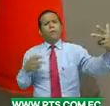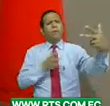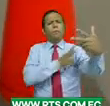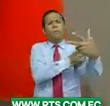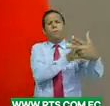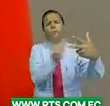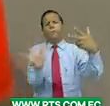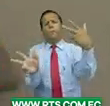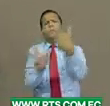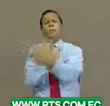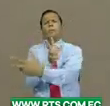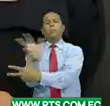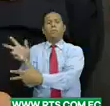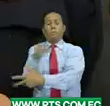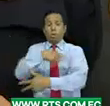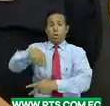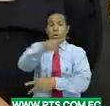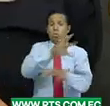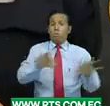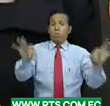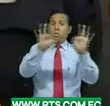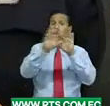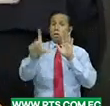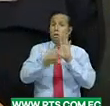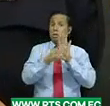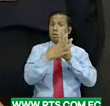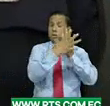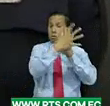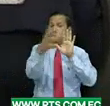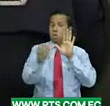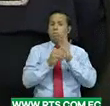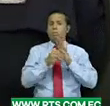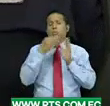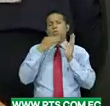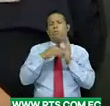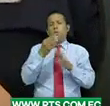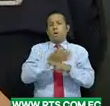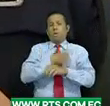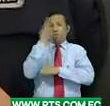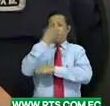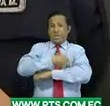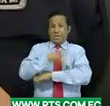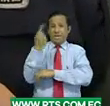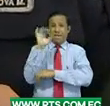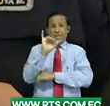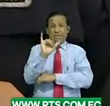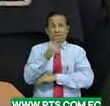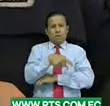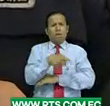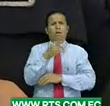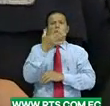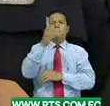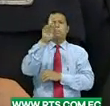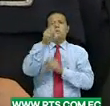ley. Desde el primer día tuvimos 18 personas sancionadas justamente por